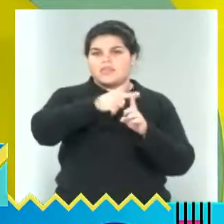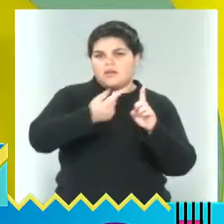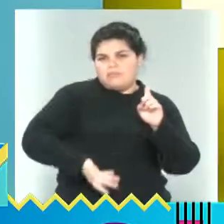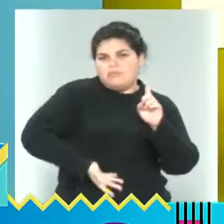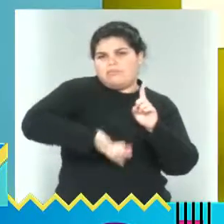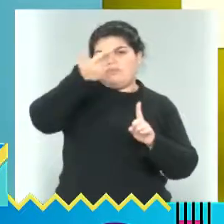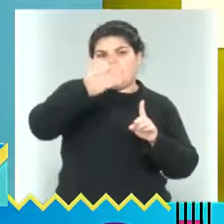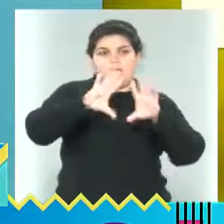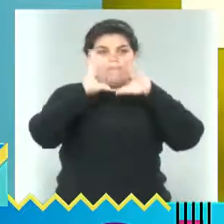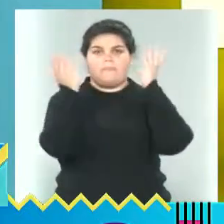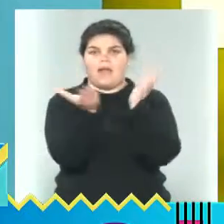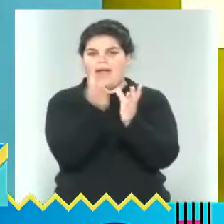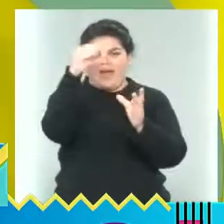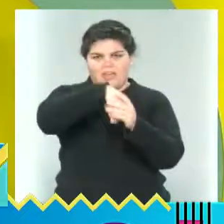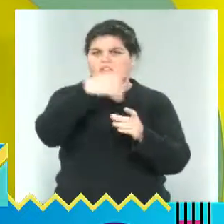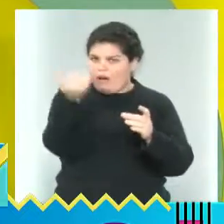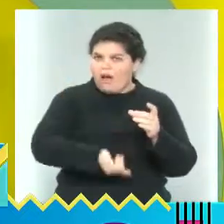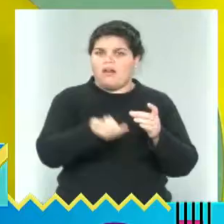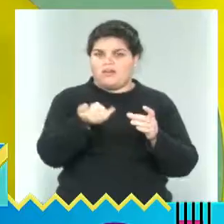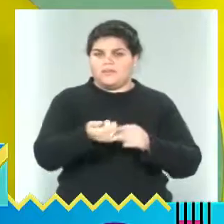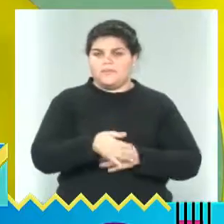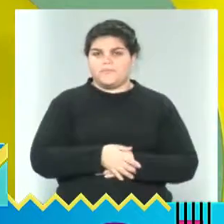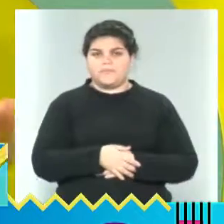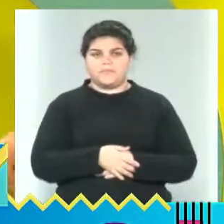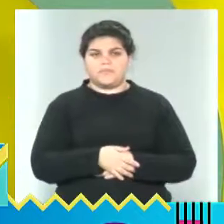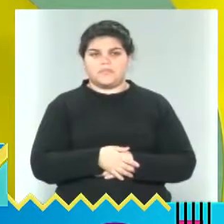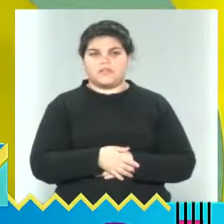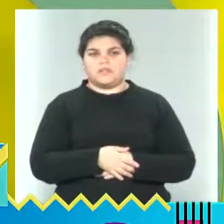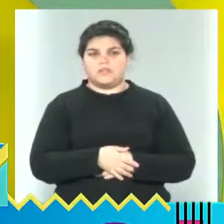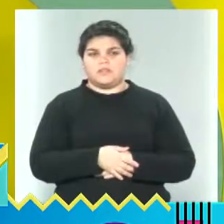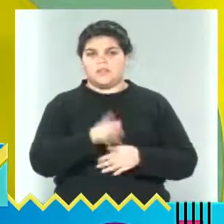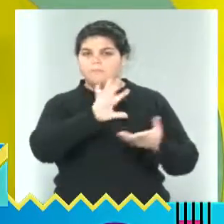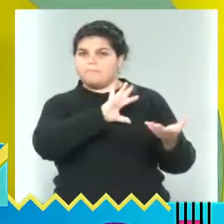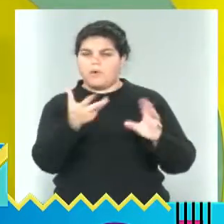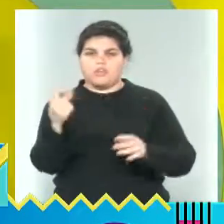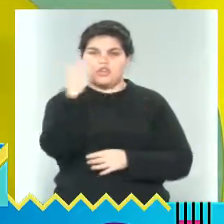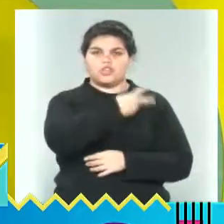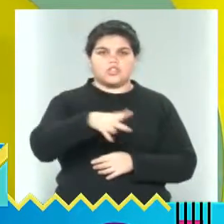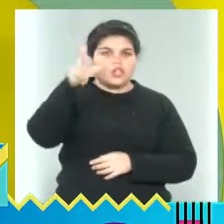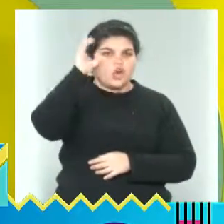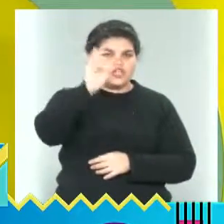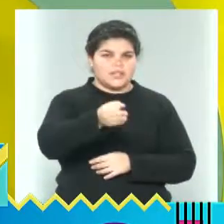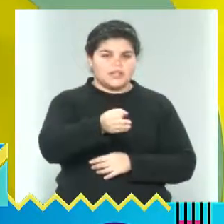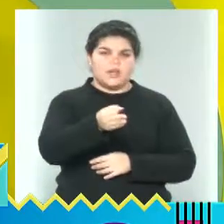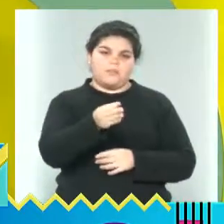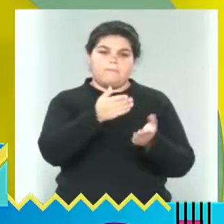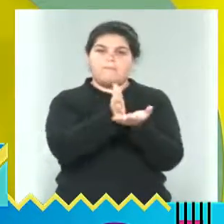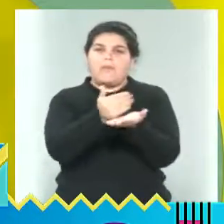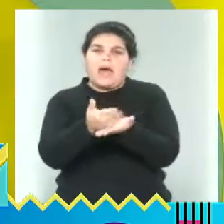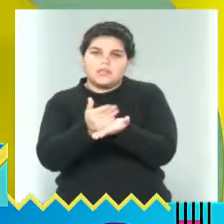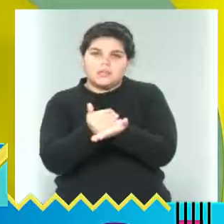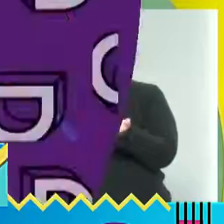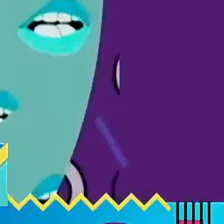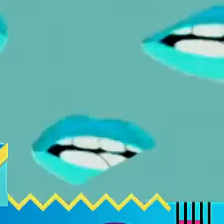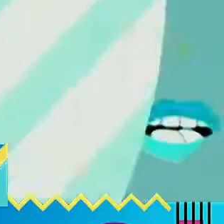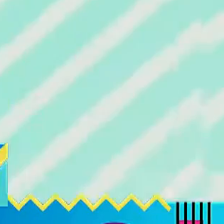creciendo en el planeta, que de un valor, digamos, de 280 partes por millón que existía en el periodo